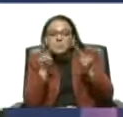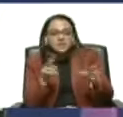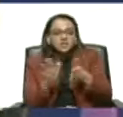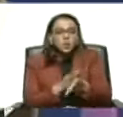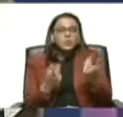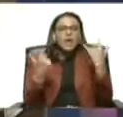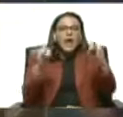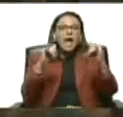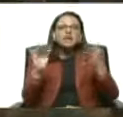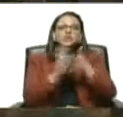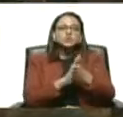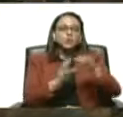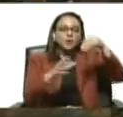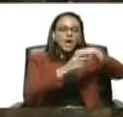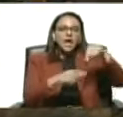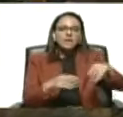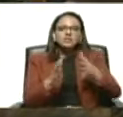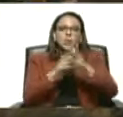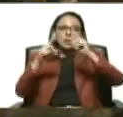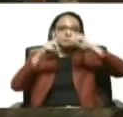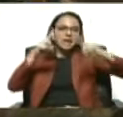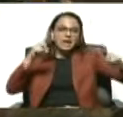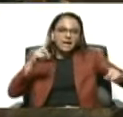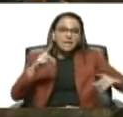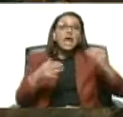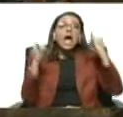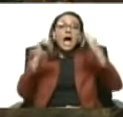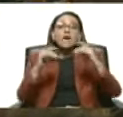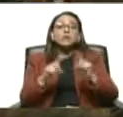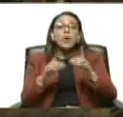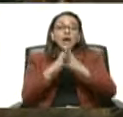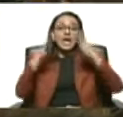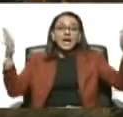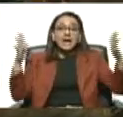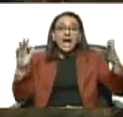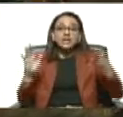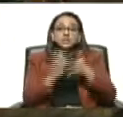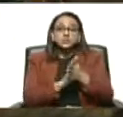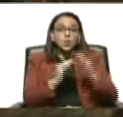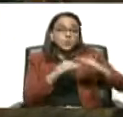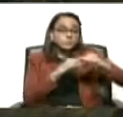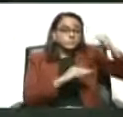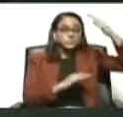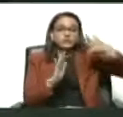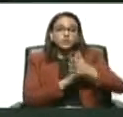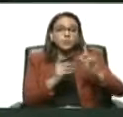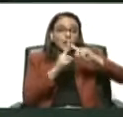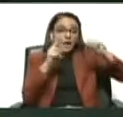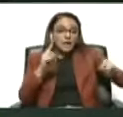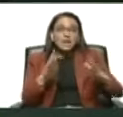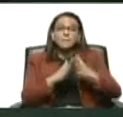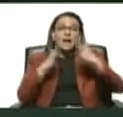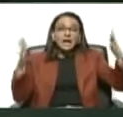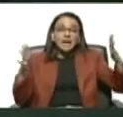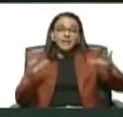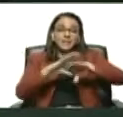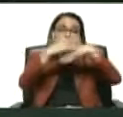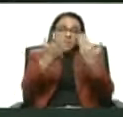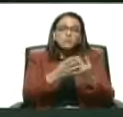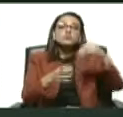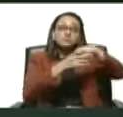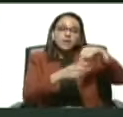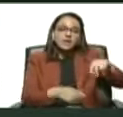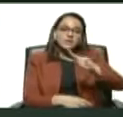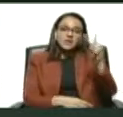Las mayores reservas energéticas del planeta están en Venezuela, las más grandes del mundo. Si Venezuela tuviera niveles